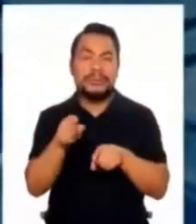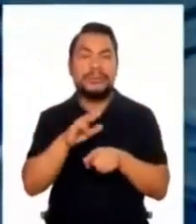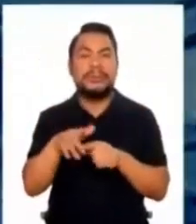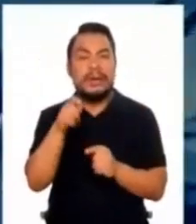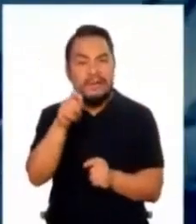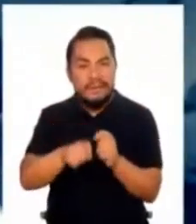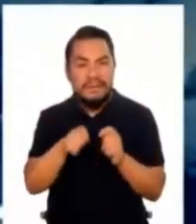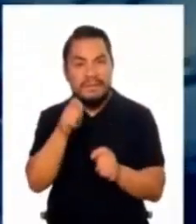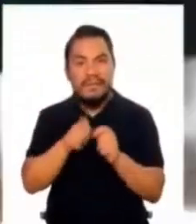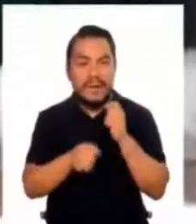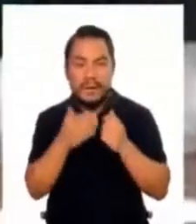hasta la próxima túpalanchis